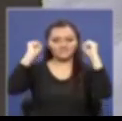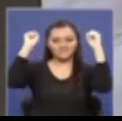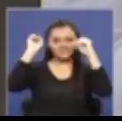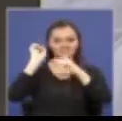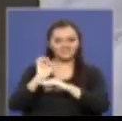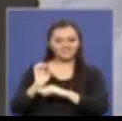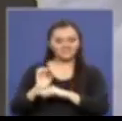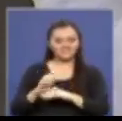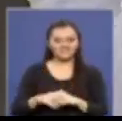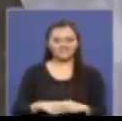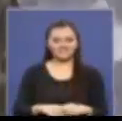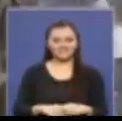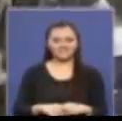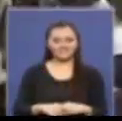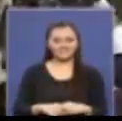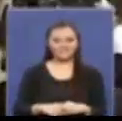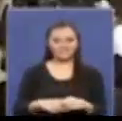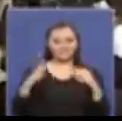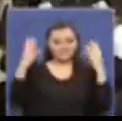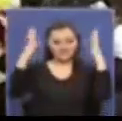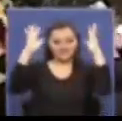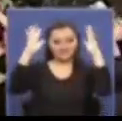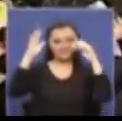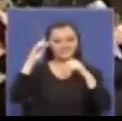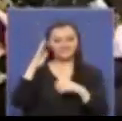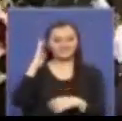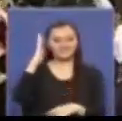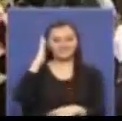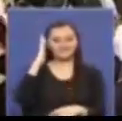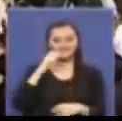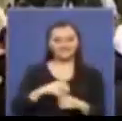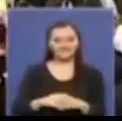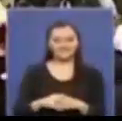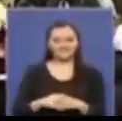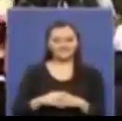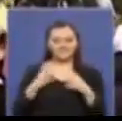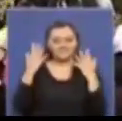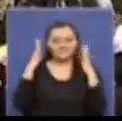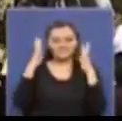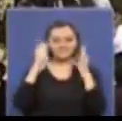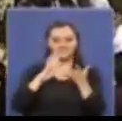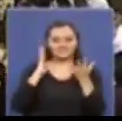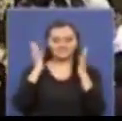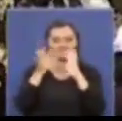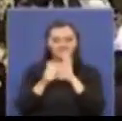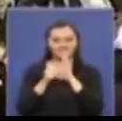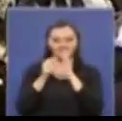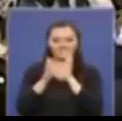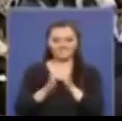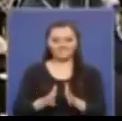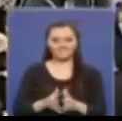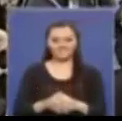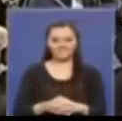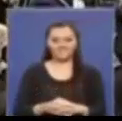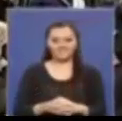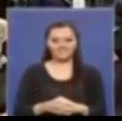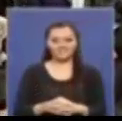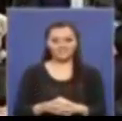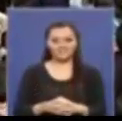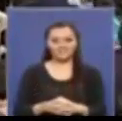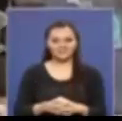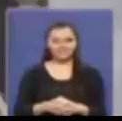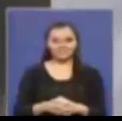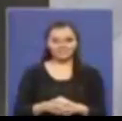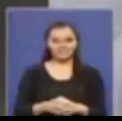Ecuador! ¡Que viva Tulcán! ¡Y que viva esta revolución ciudadana! A